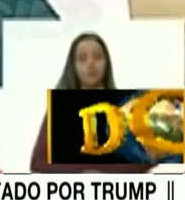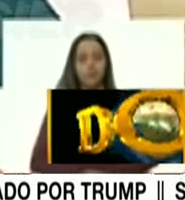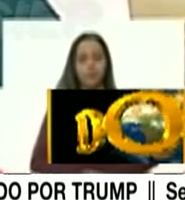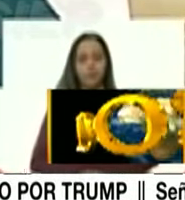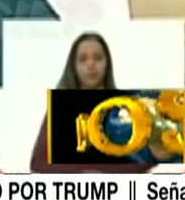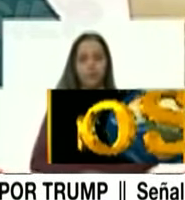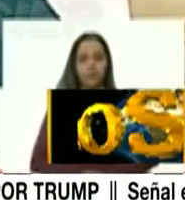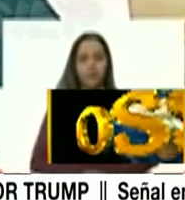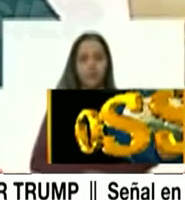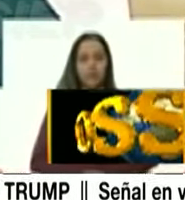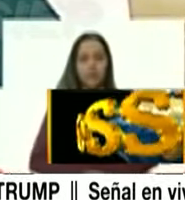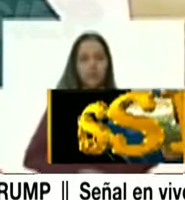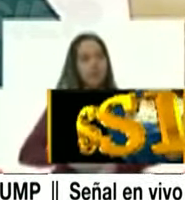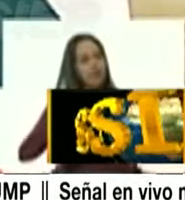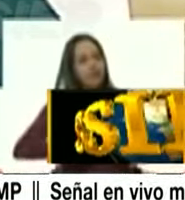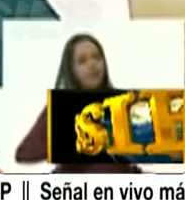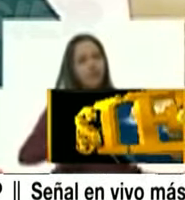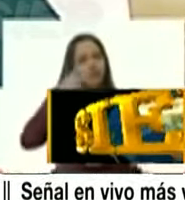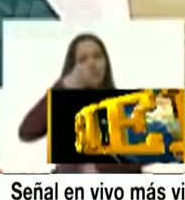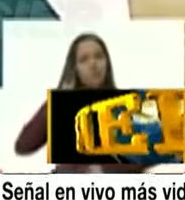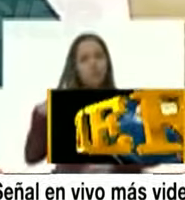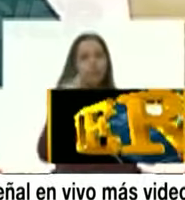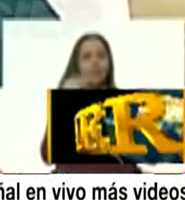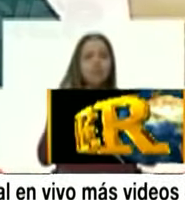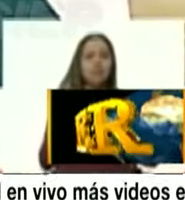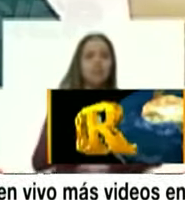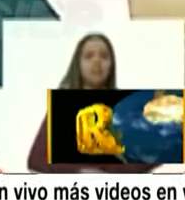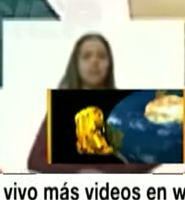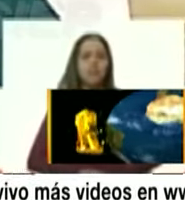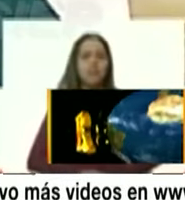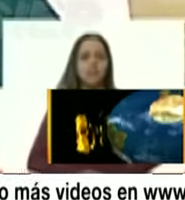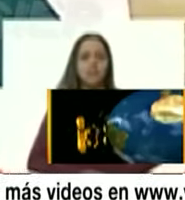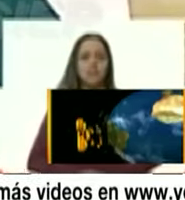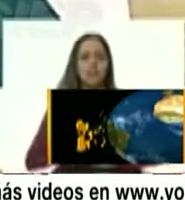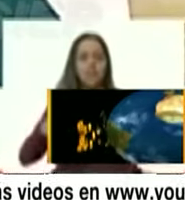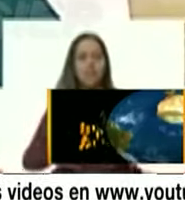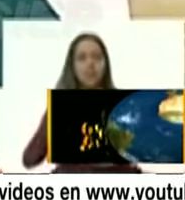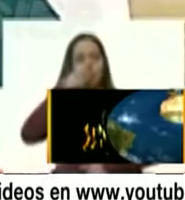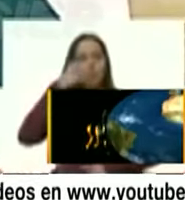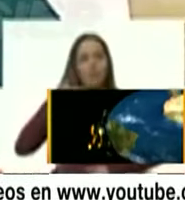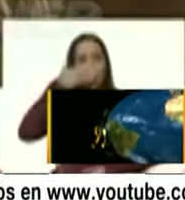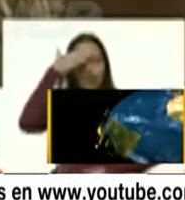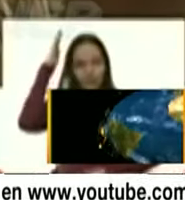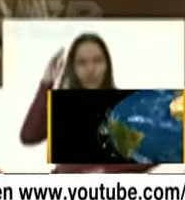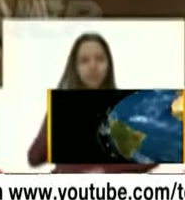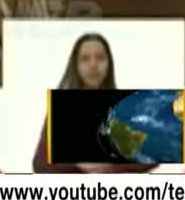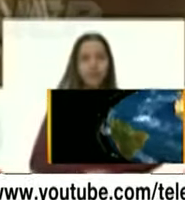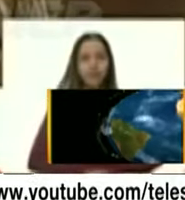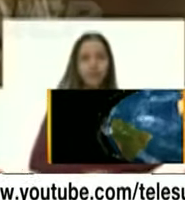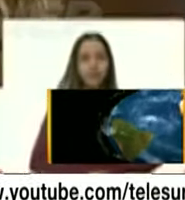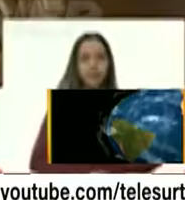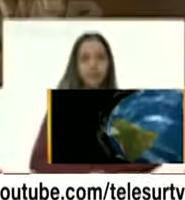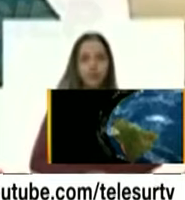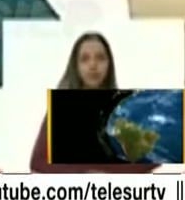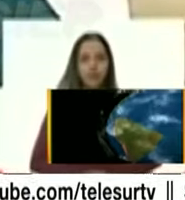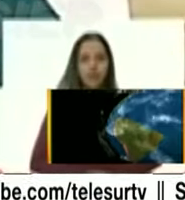de las luchas del pueblo palestino, de las luchas de los pueblos árabes, de la